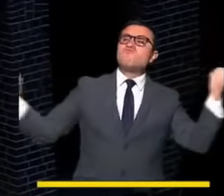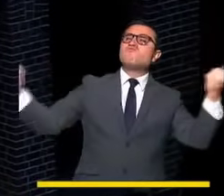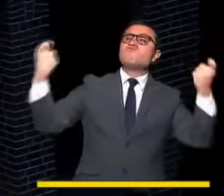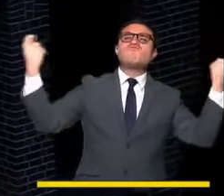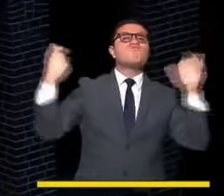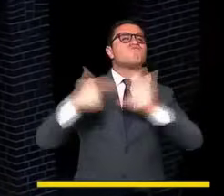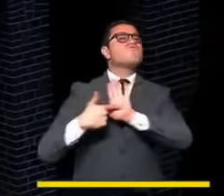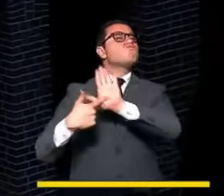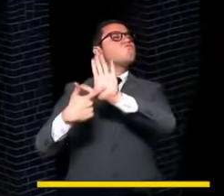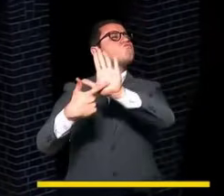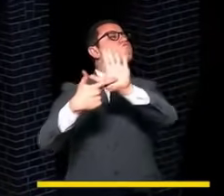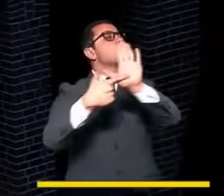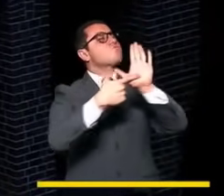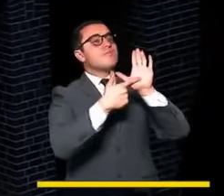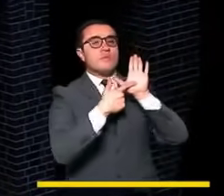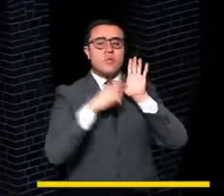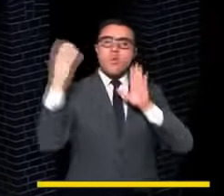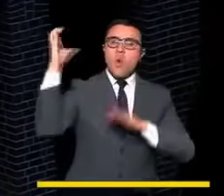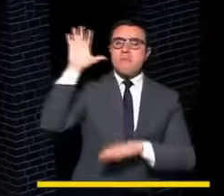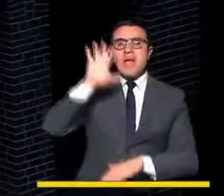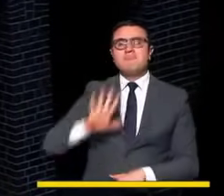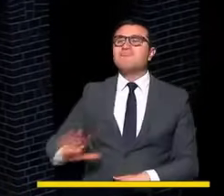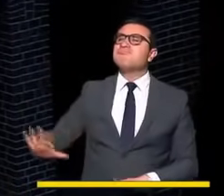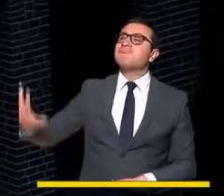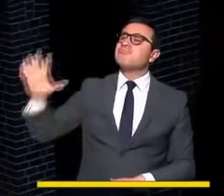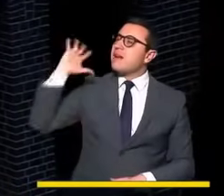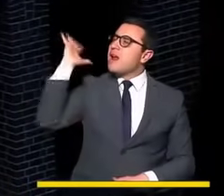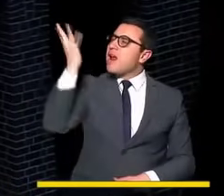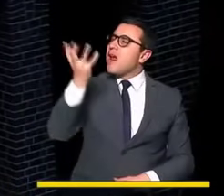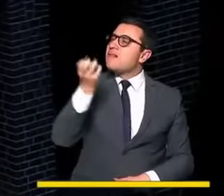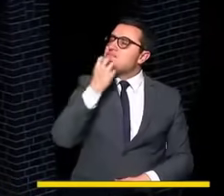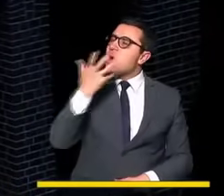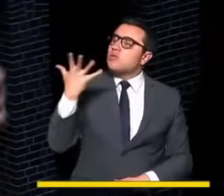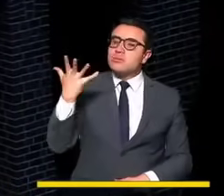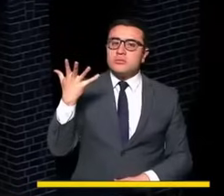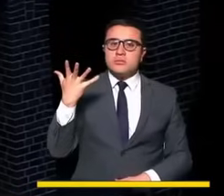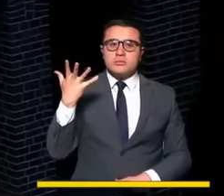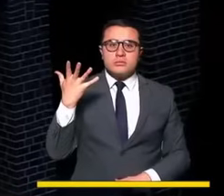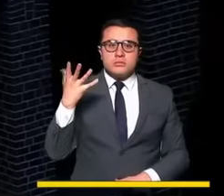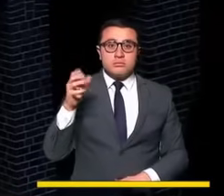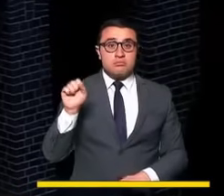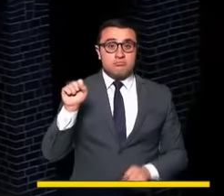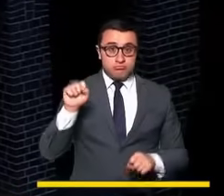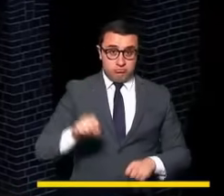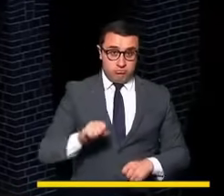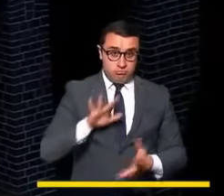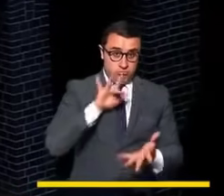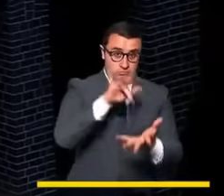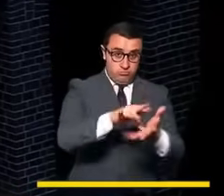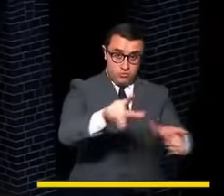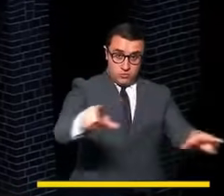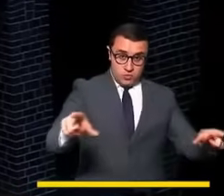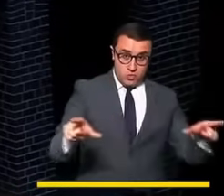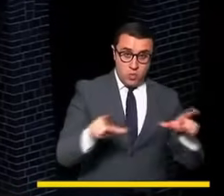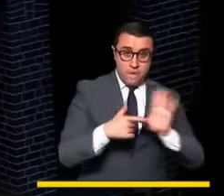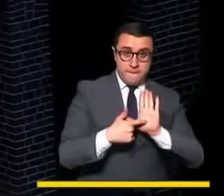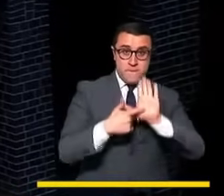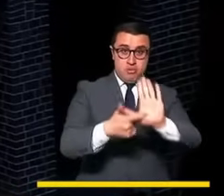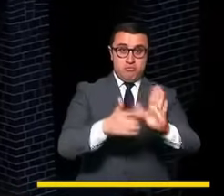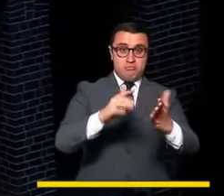puede circunscribirse a mostrar en algún lugar icónico donde el presidente va un video de